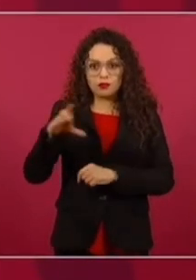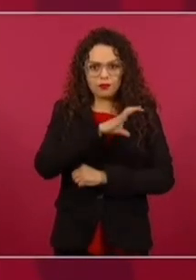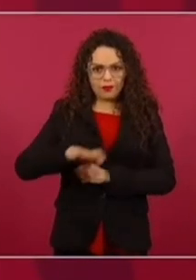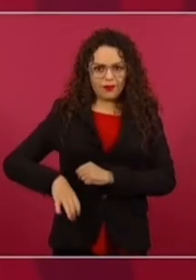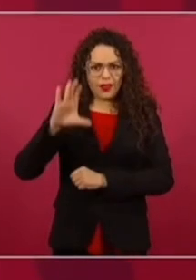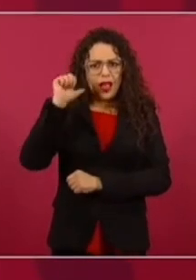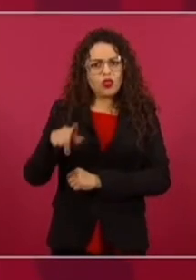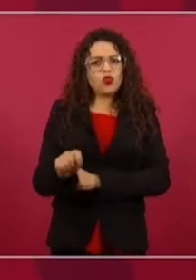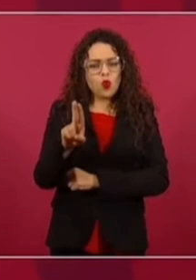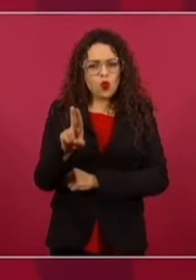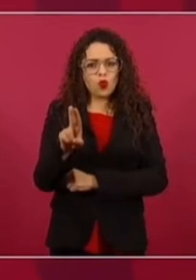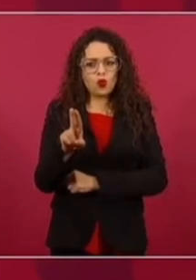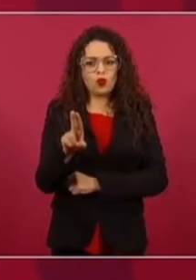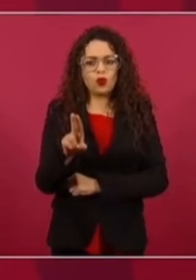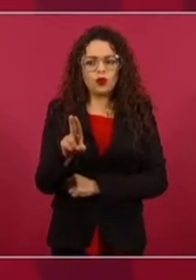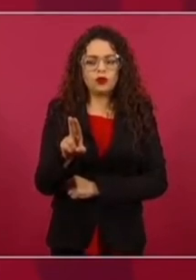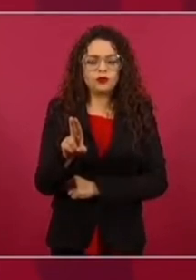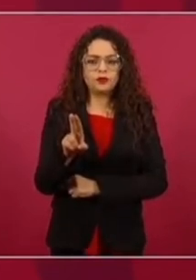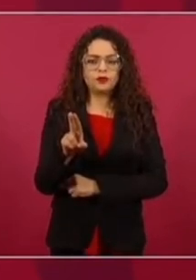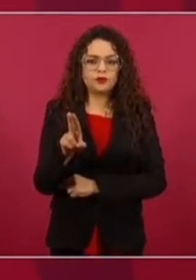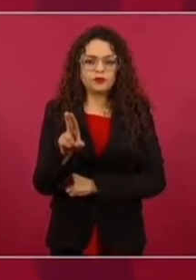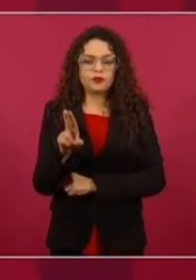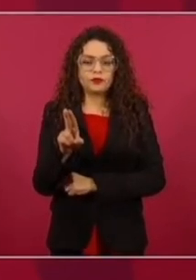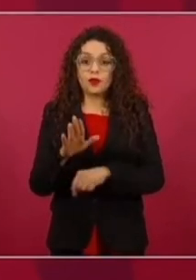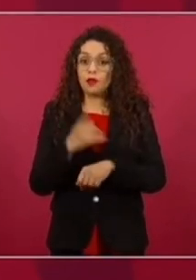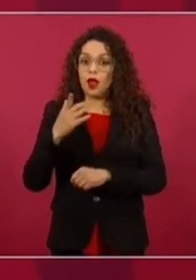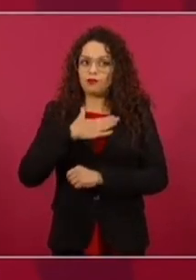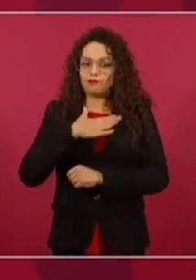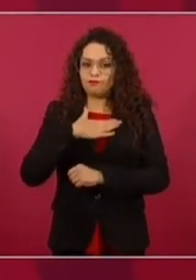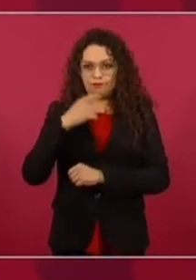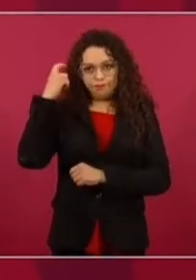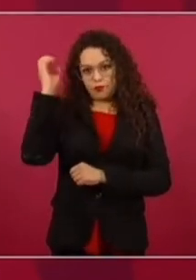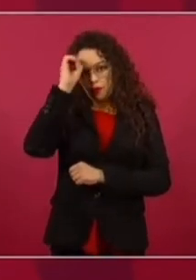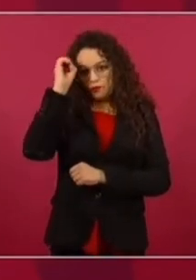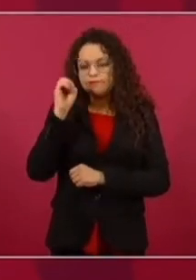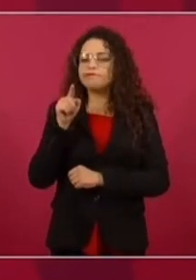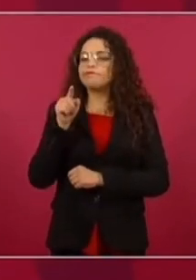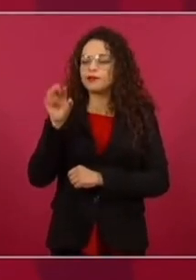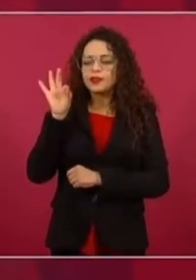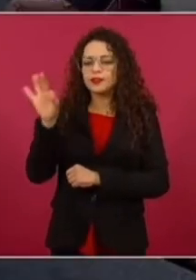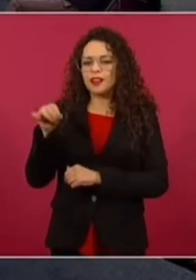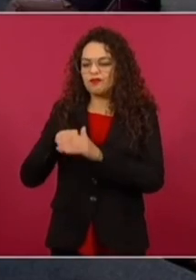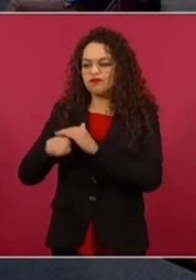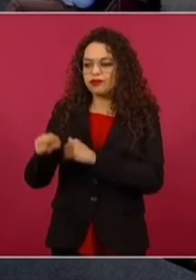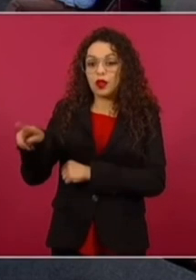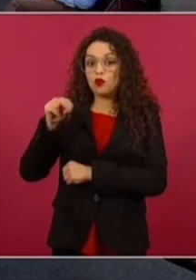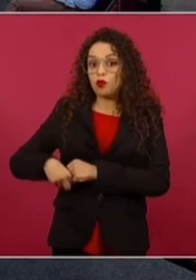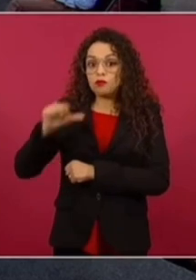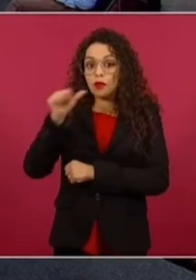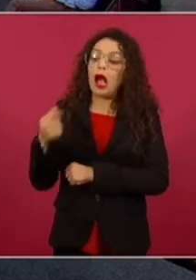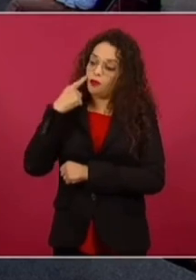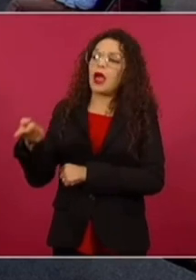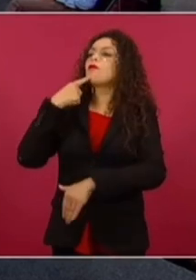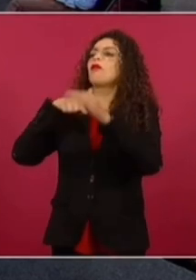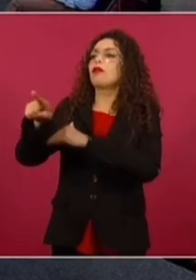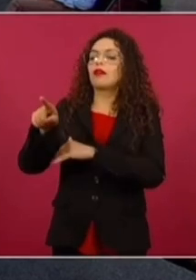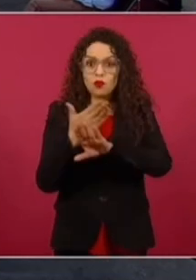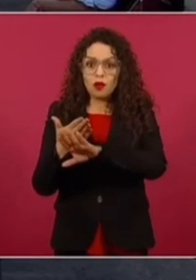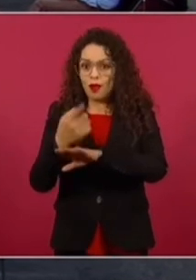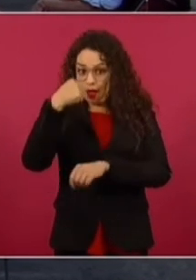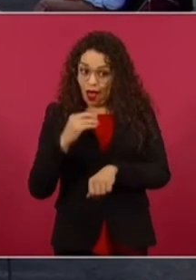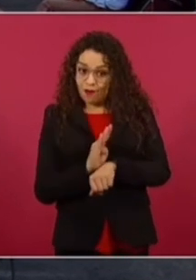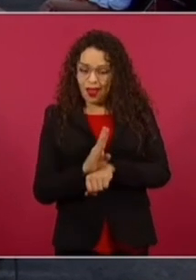Cantú porque consideré que le fabricaron el delito, precisamente en una campaña